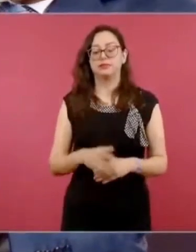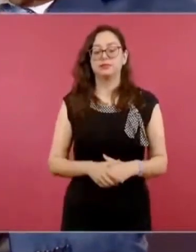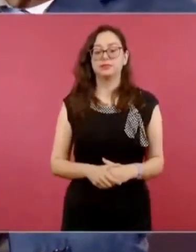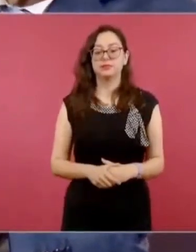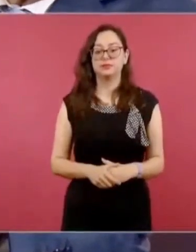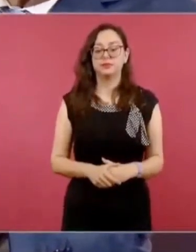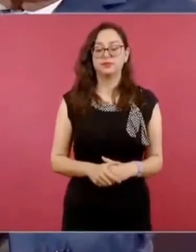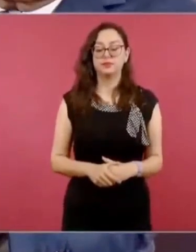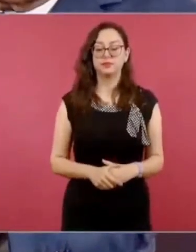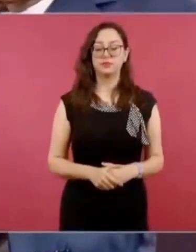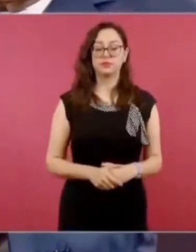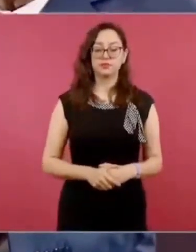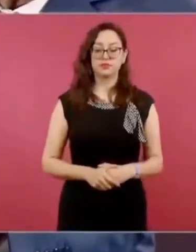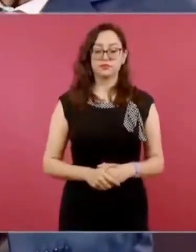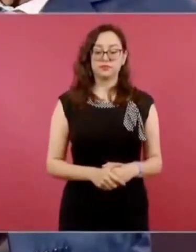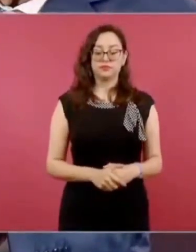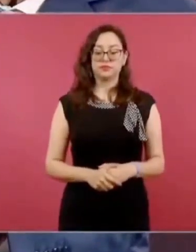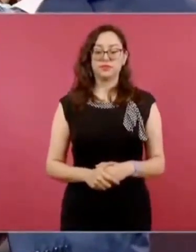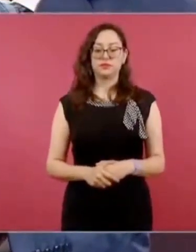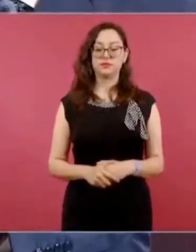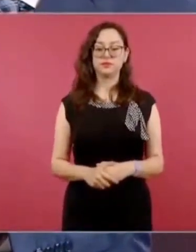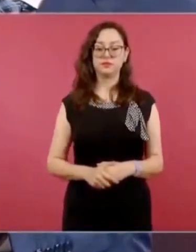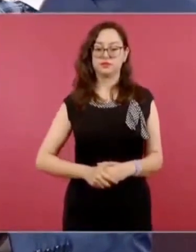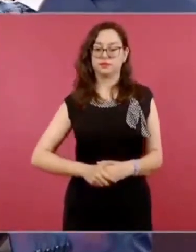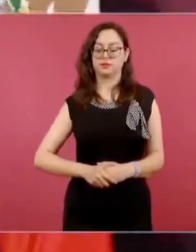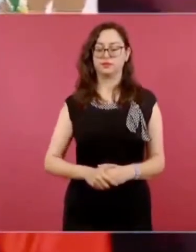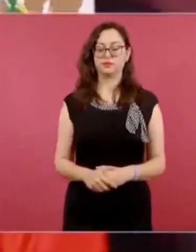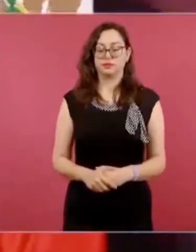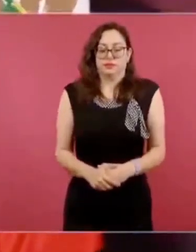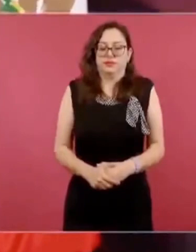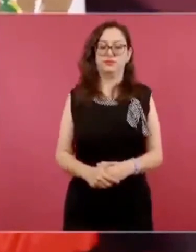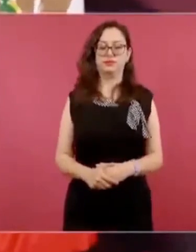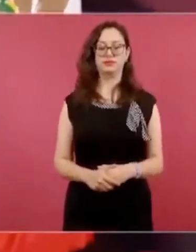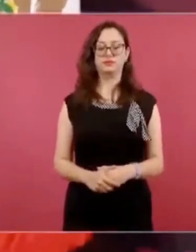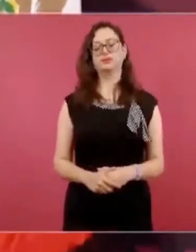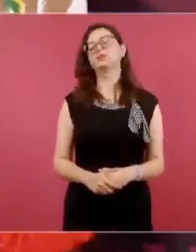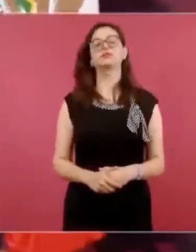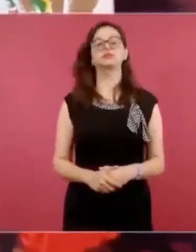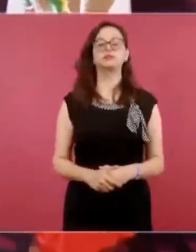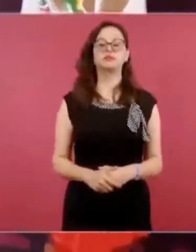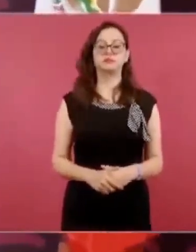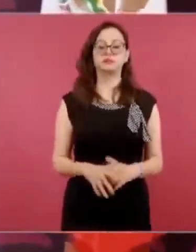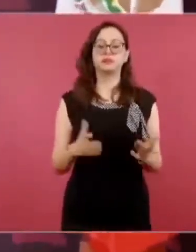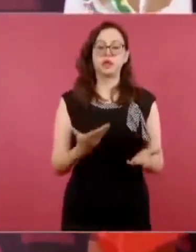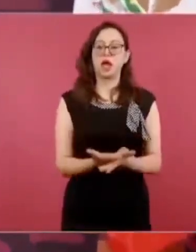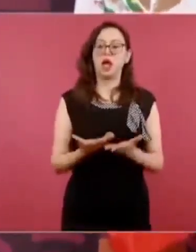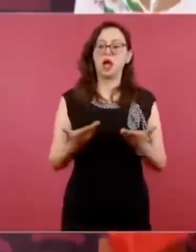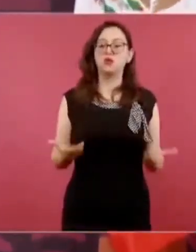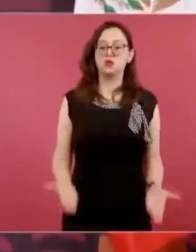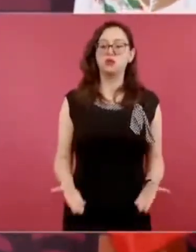Ahora yo estoy contento porque se ha avanzado bastante en eso.